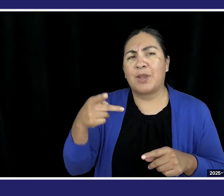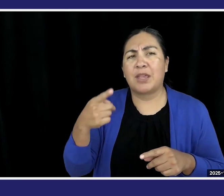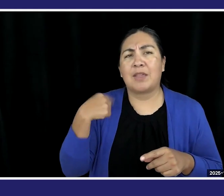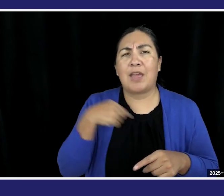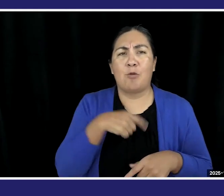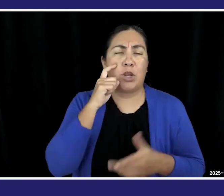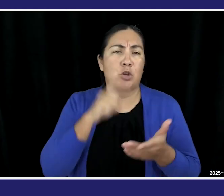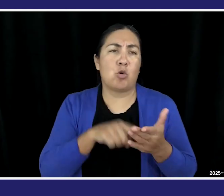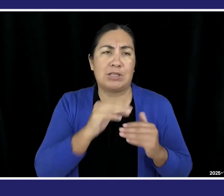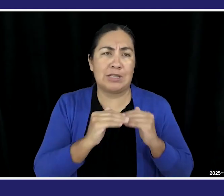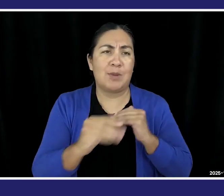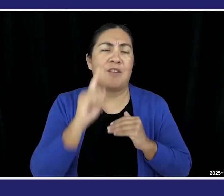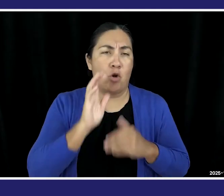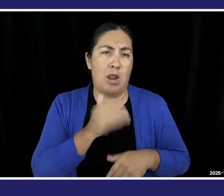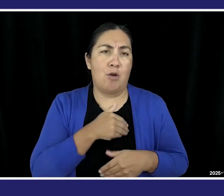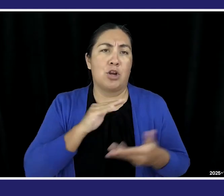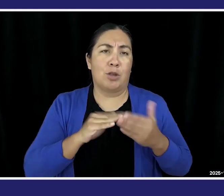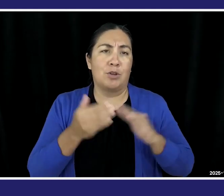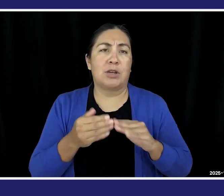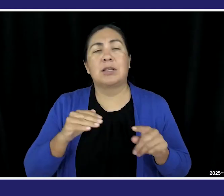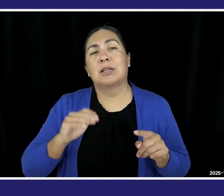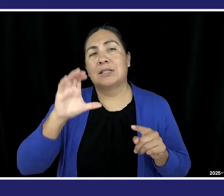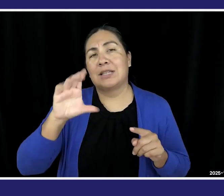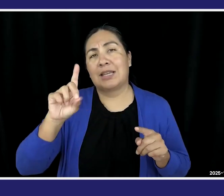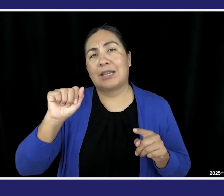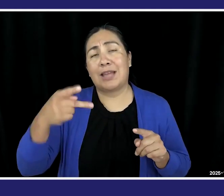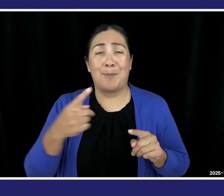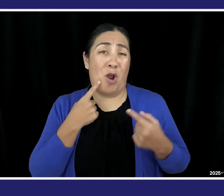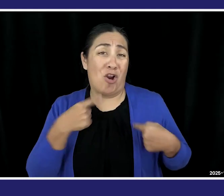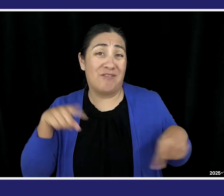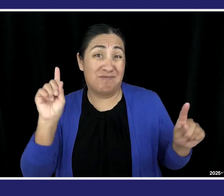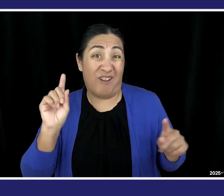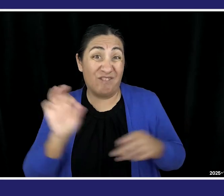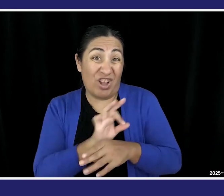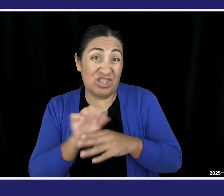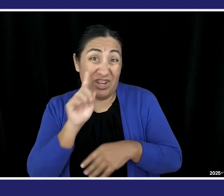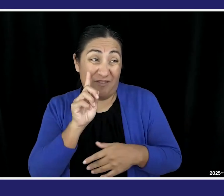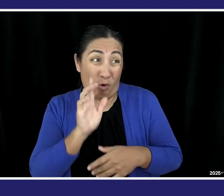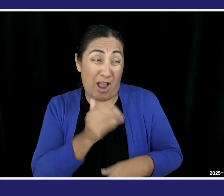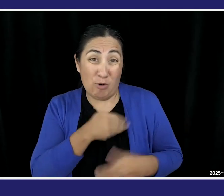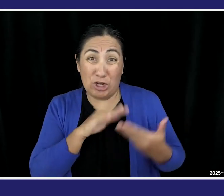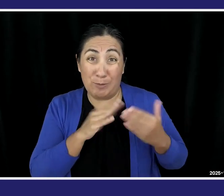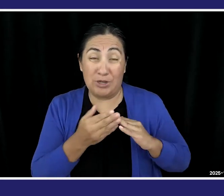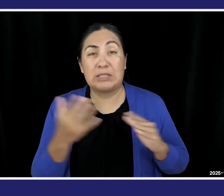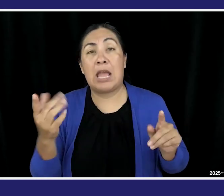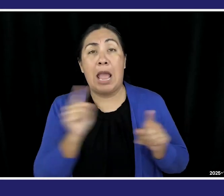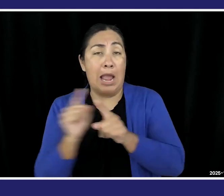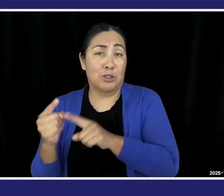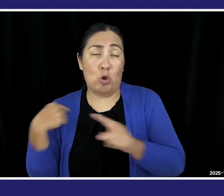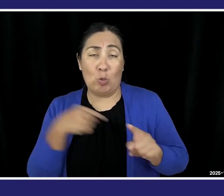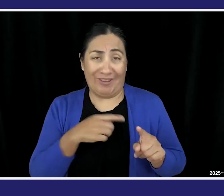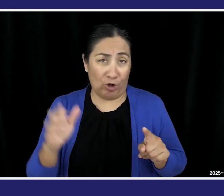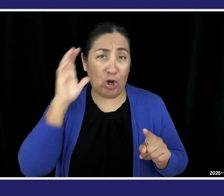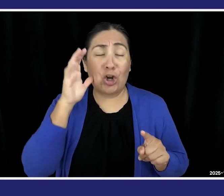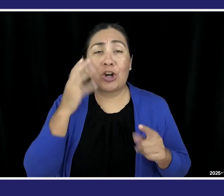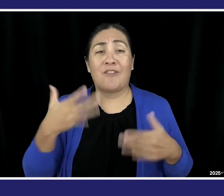escuchado, ya hay un reporte que ha salido de la Universidad de Loyola Mount que enseña que a largo plazo